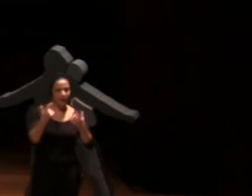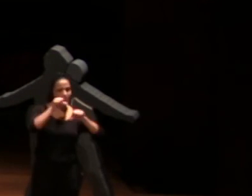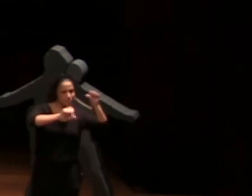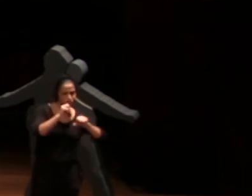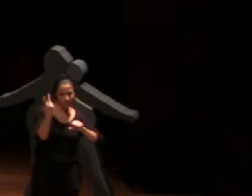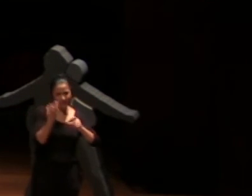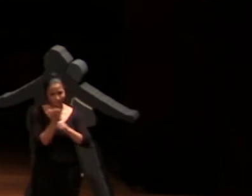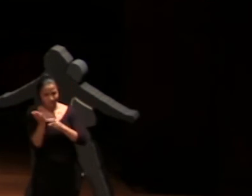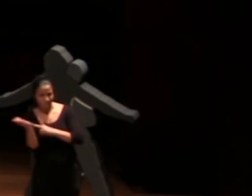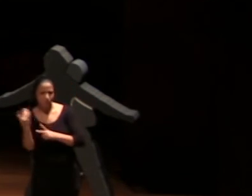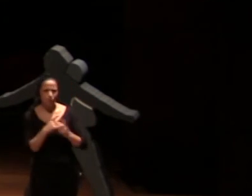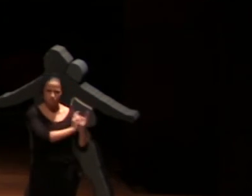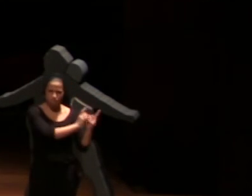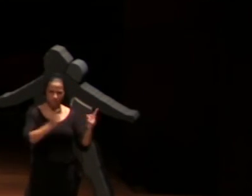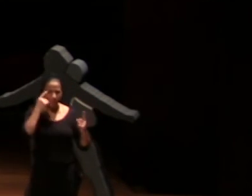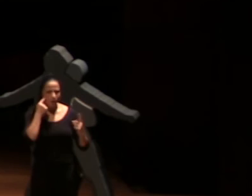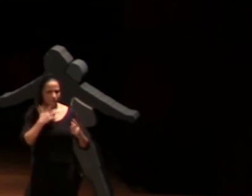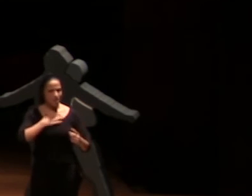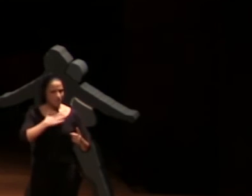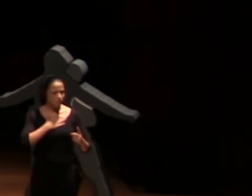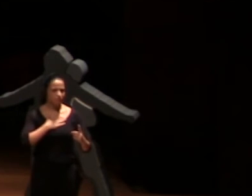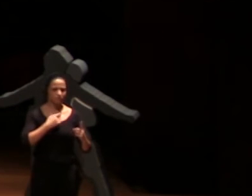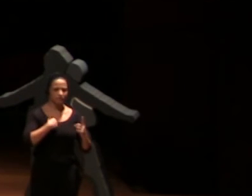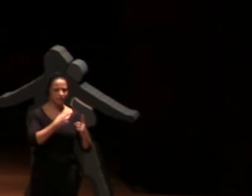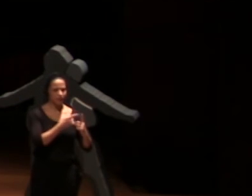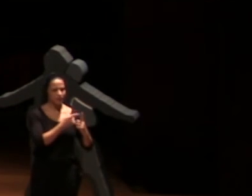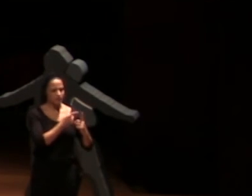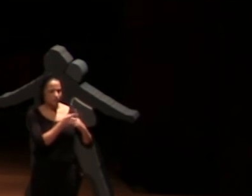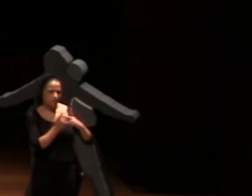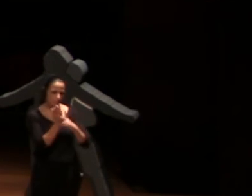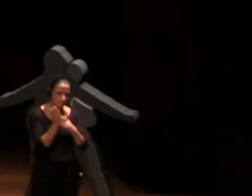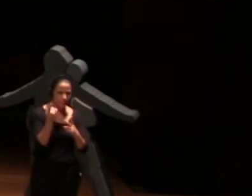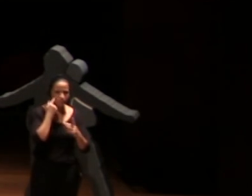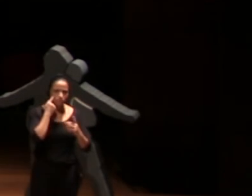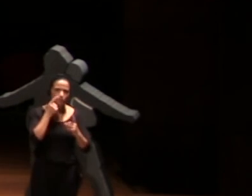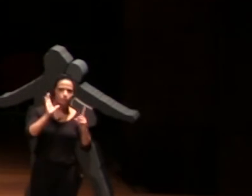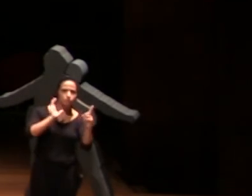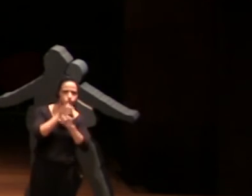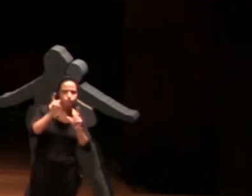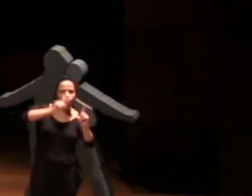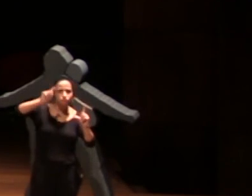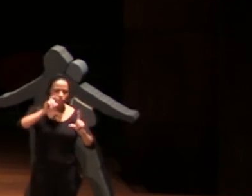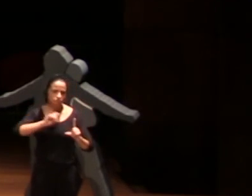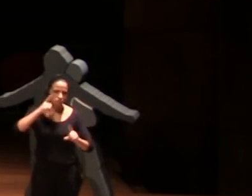cirugías muy largas para identificar la fatiga con la electromiografía y analizando los aspectos de frecuencia.